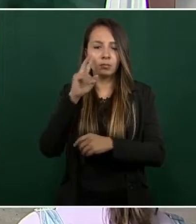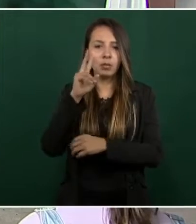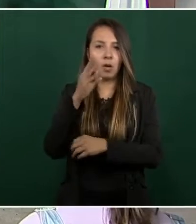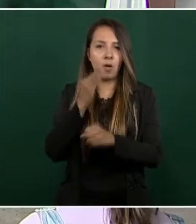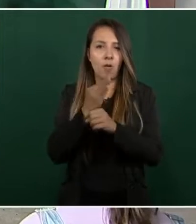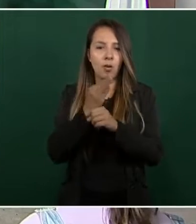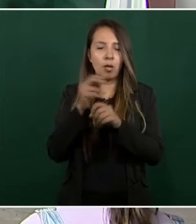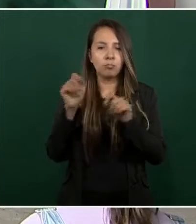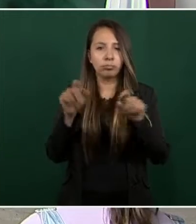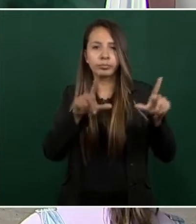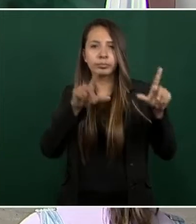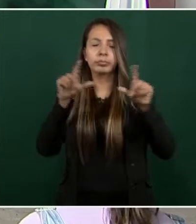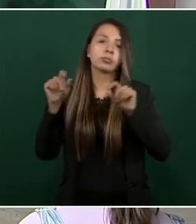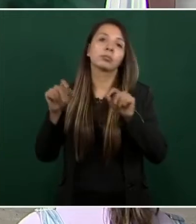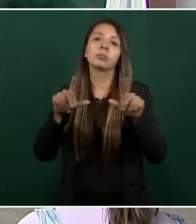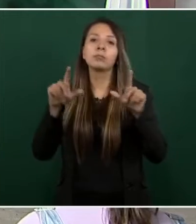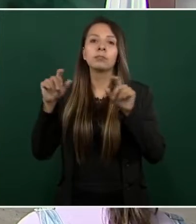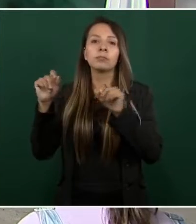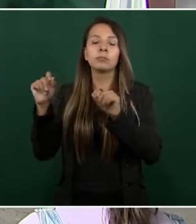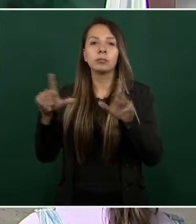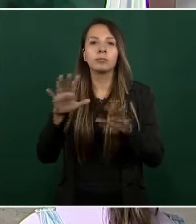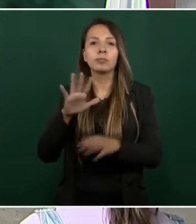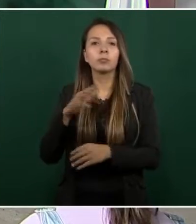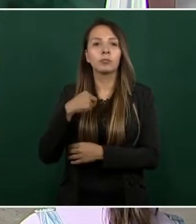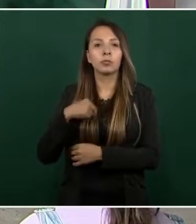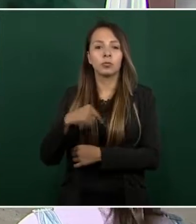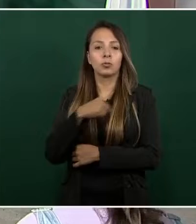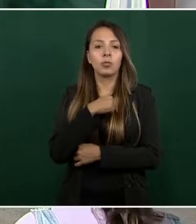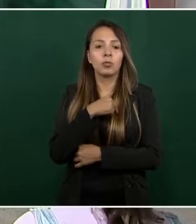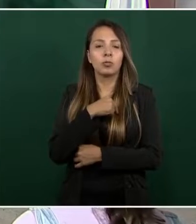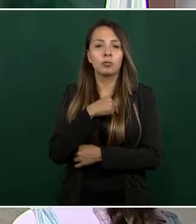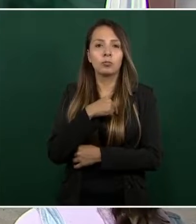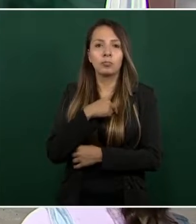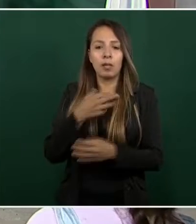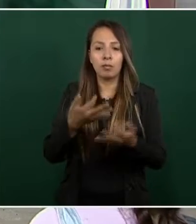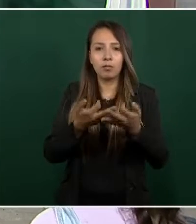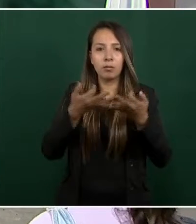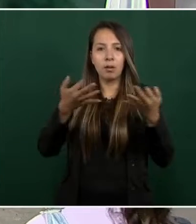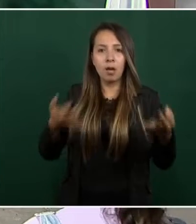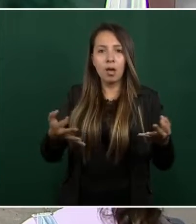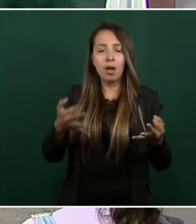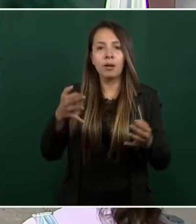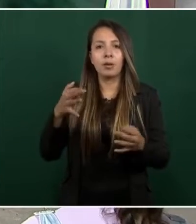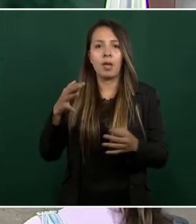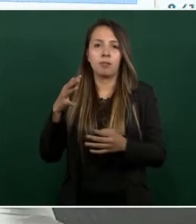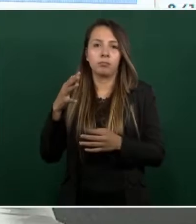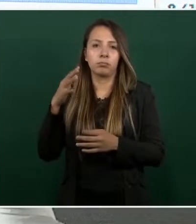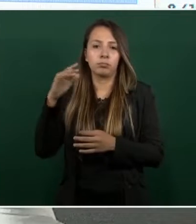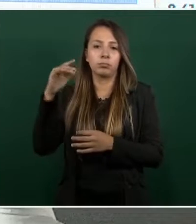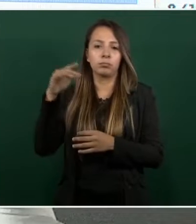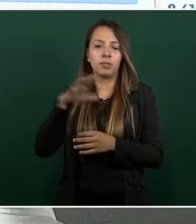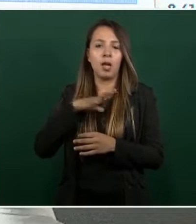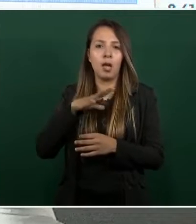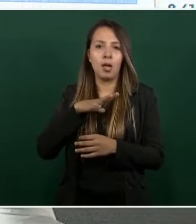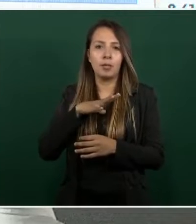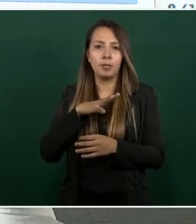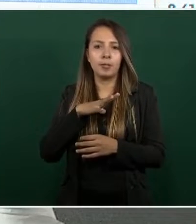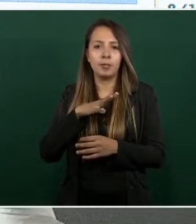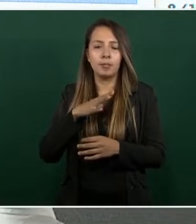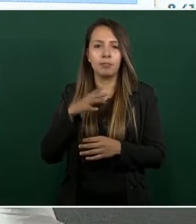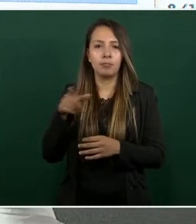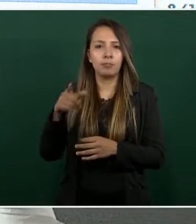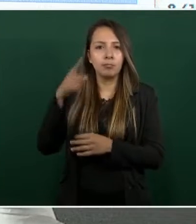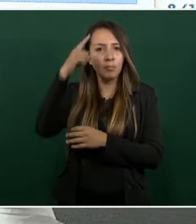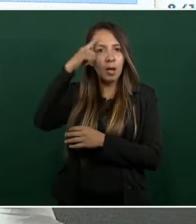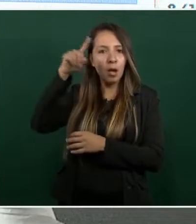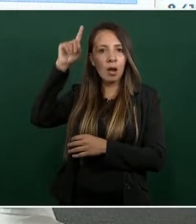Derecho, nosotros operamos en la tierra, en el aire y en el mar. Tenemos en la tierra brigadas de infantería de marina, unidad de